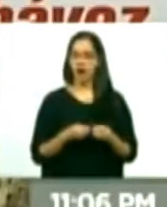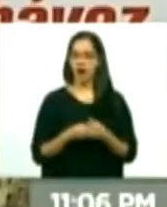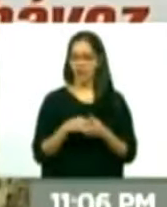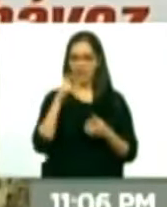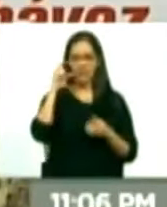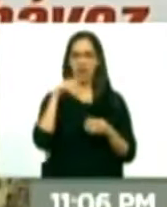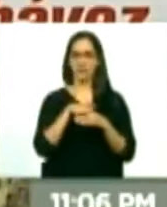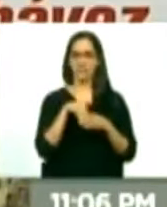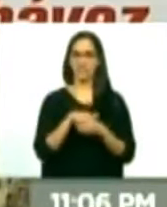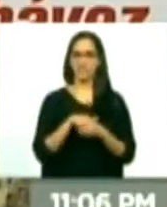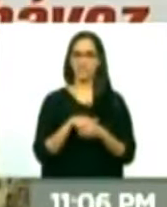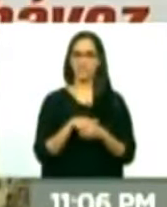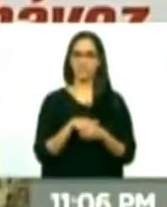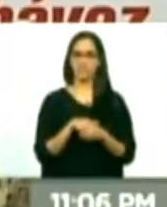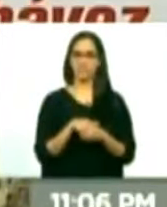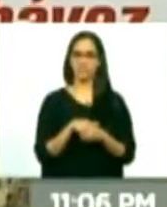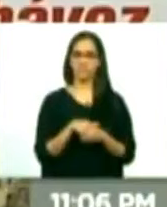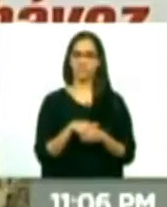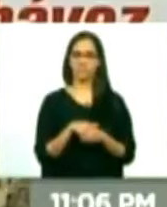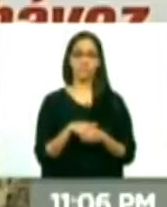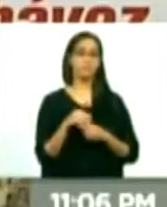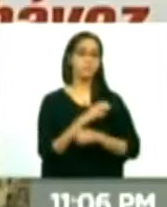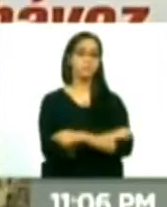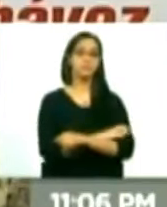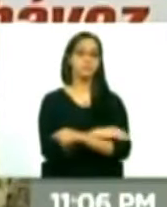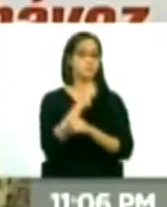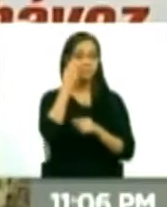votación. Y la derecha que chille.